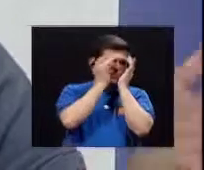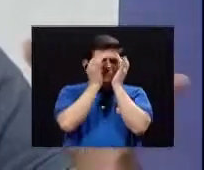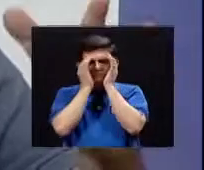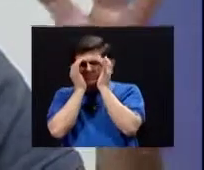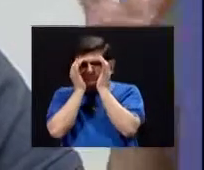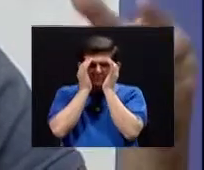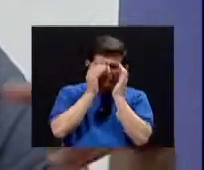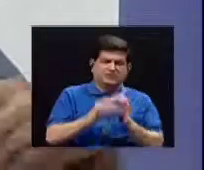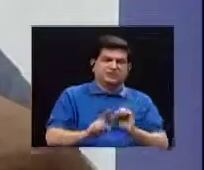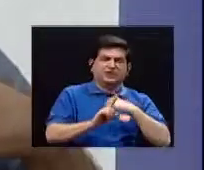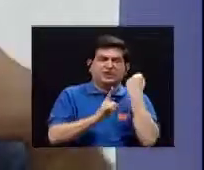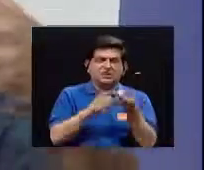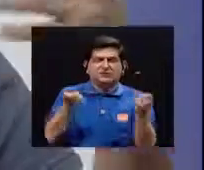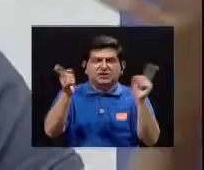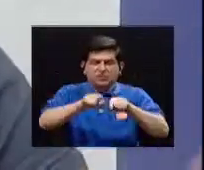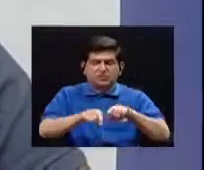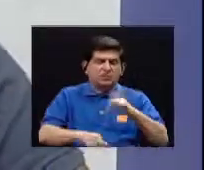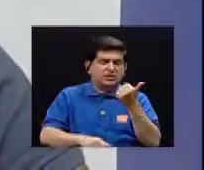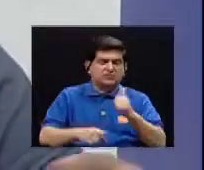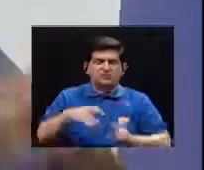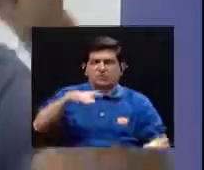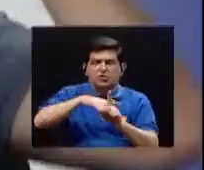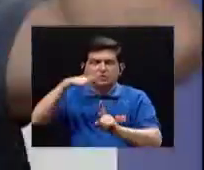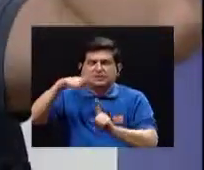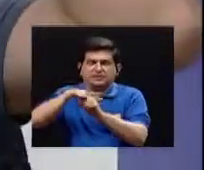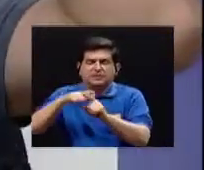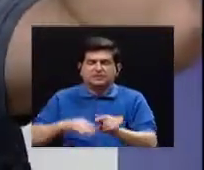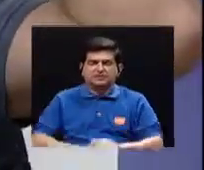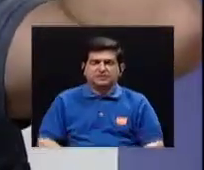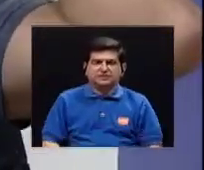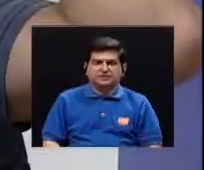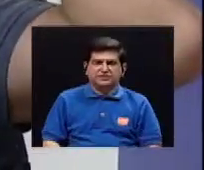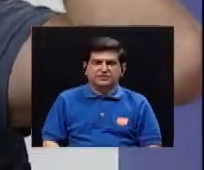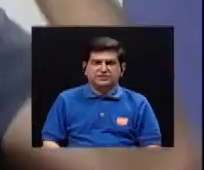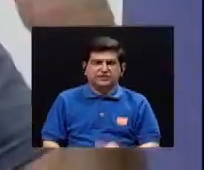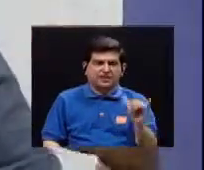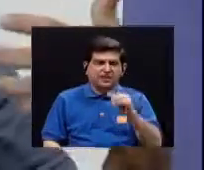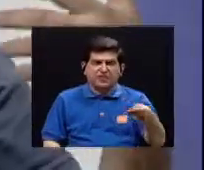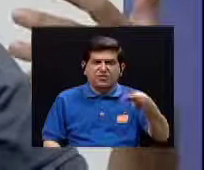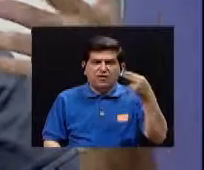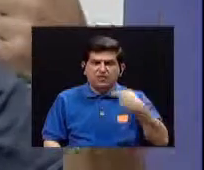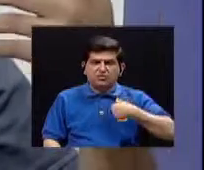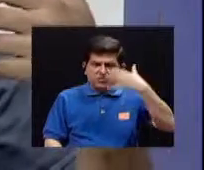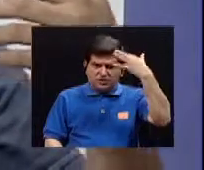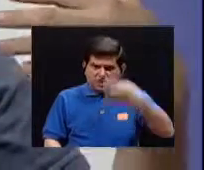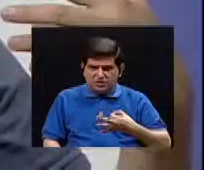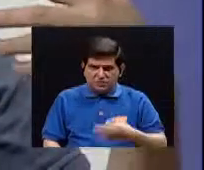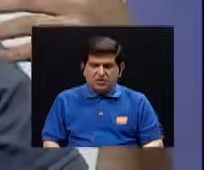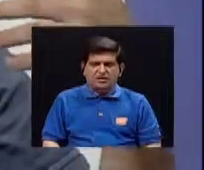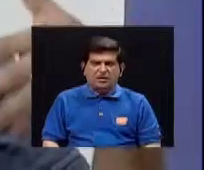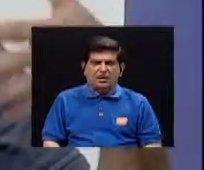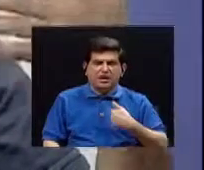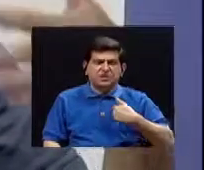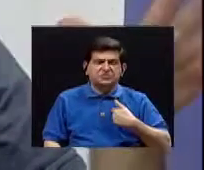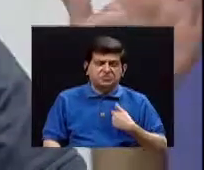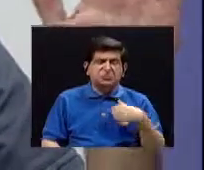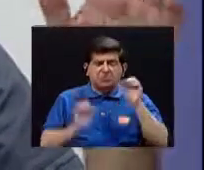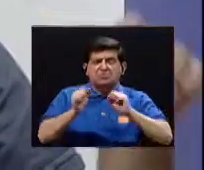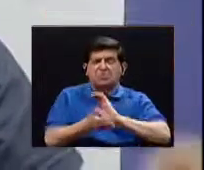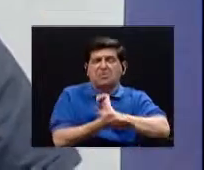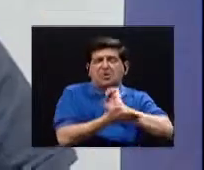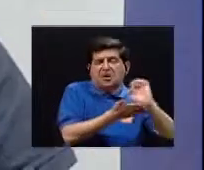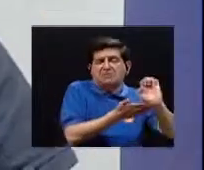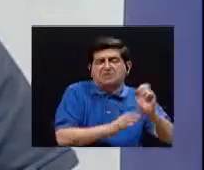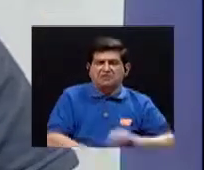agobiado y de repente pasan estas cosas y salen estas otras y de repente era era como una historia que me parece que era yo podía obviar